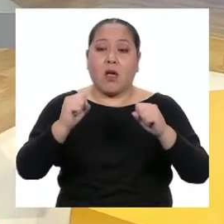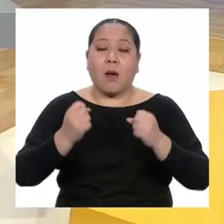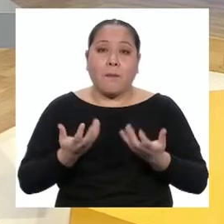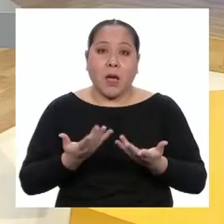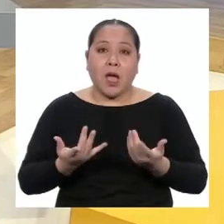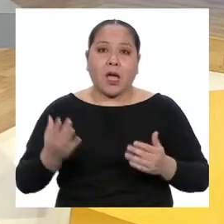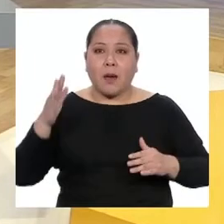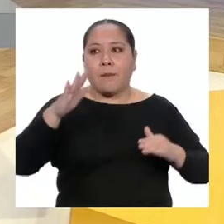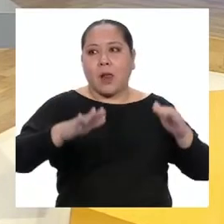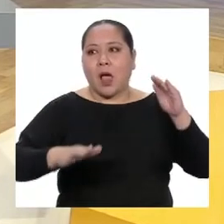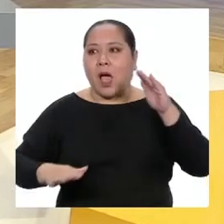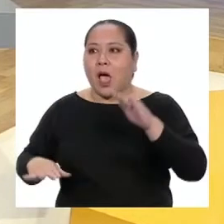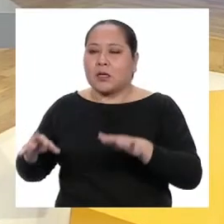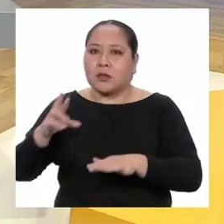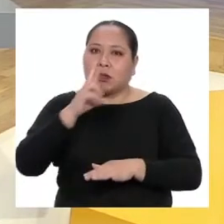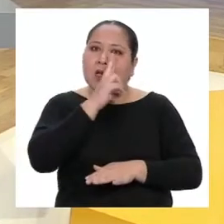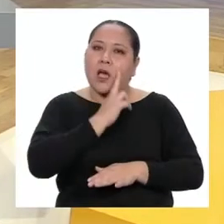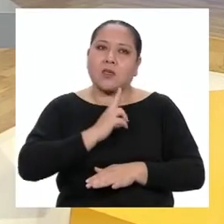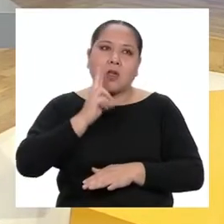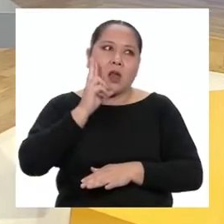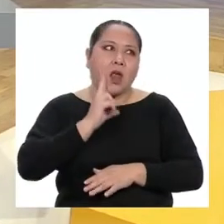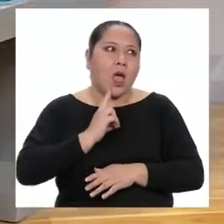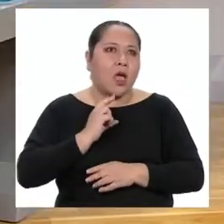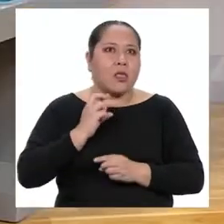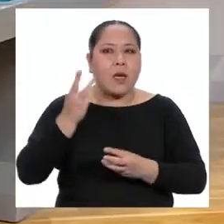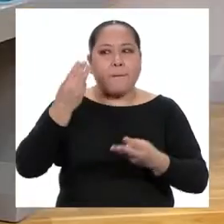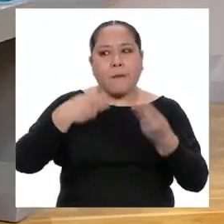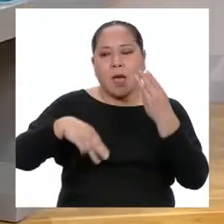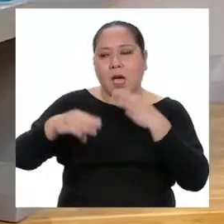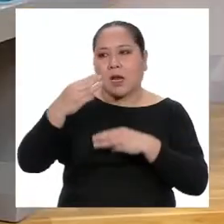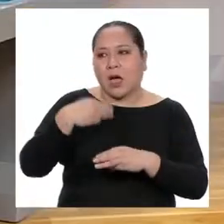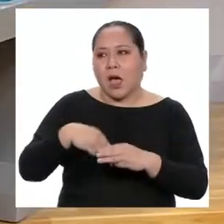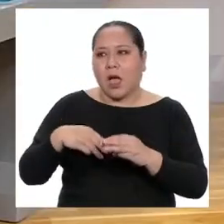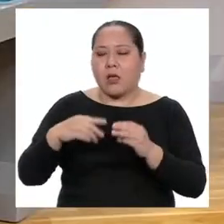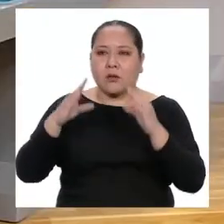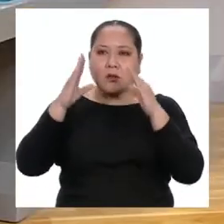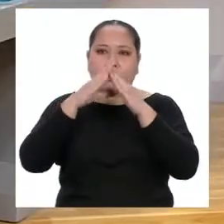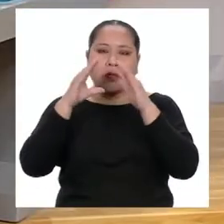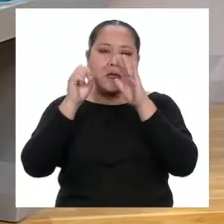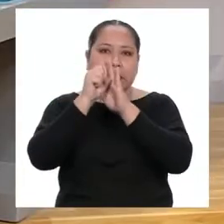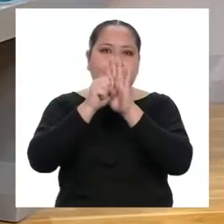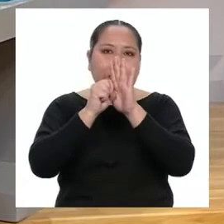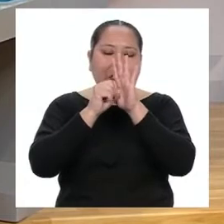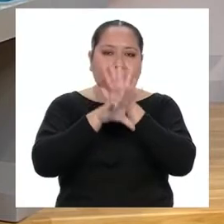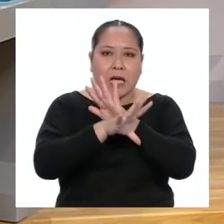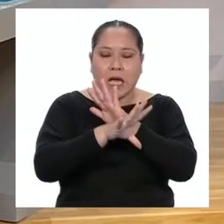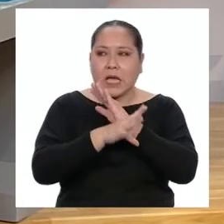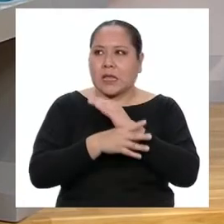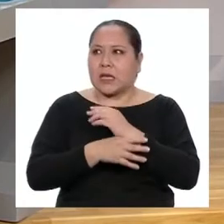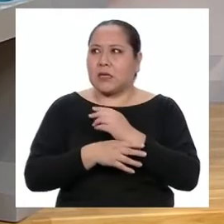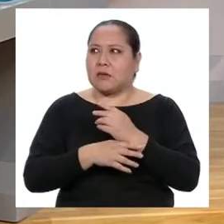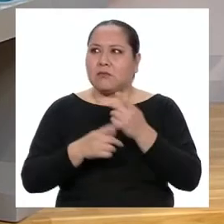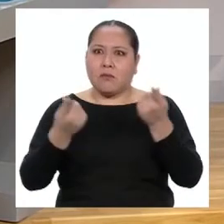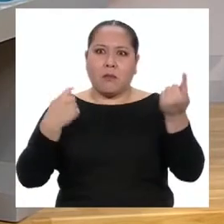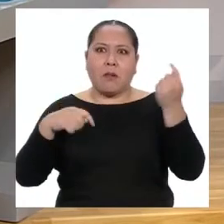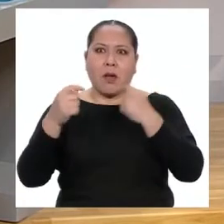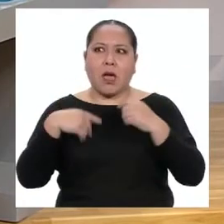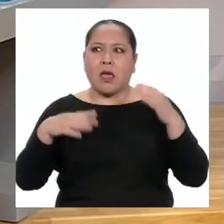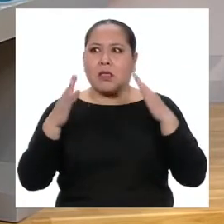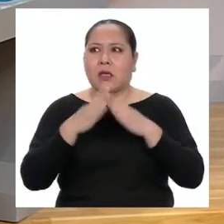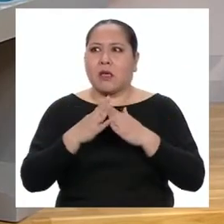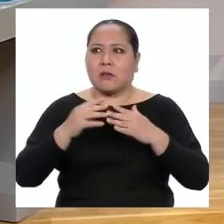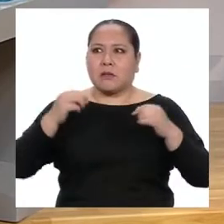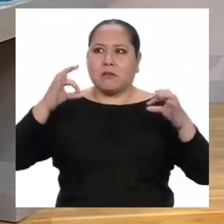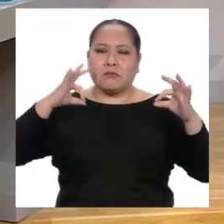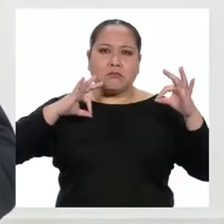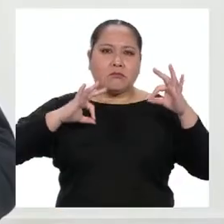playas, restaurantes, mercados, cines, centros comerciales, teatros, son